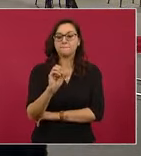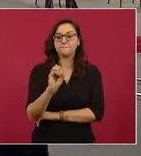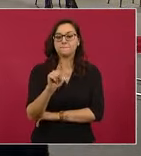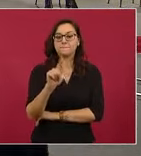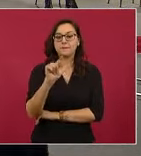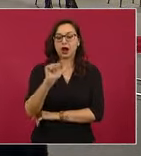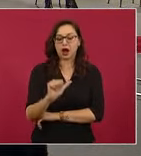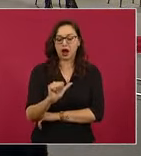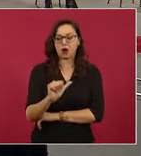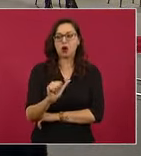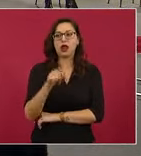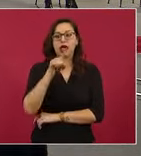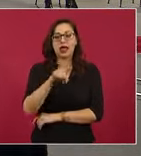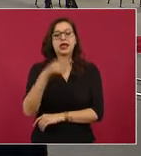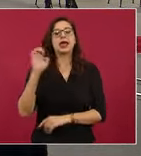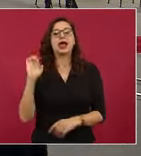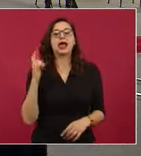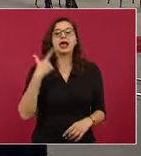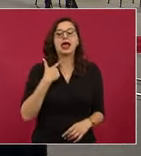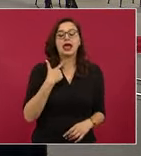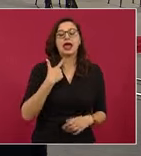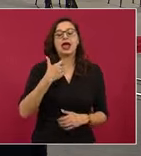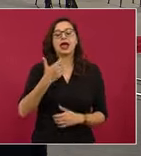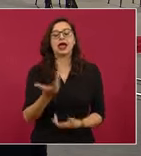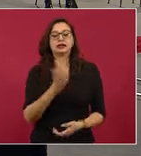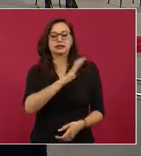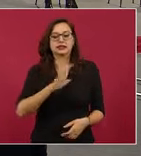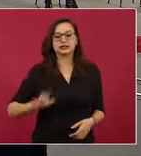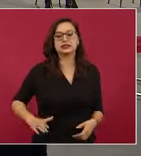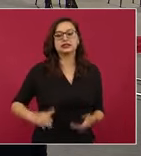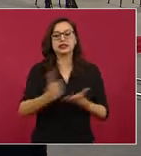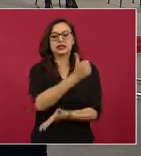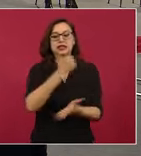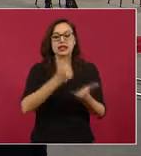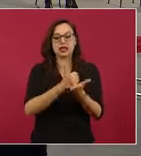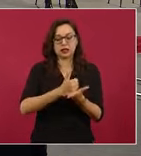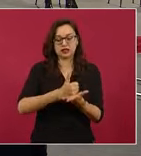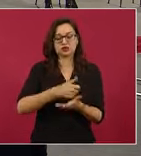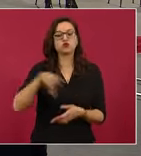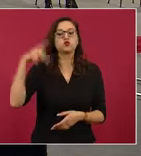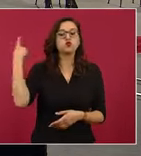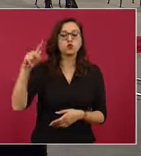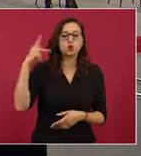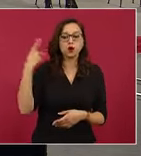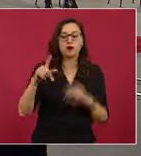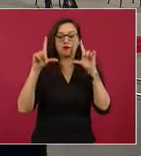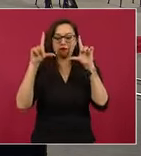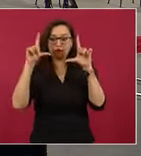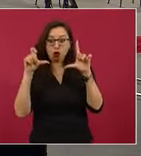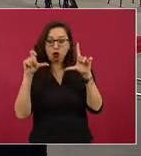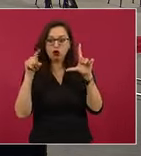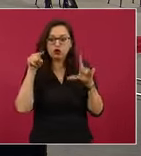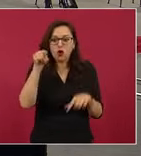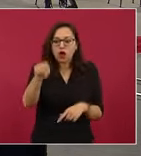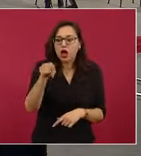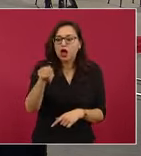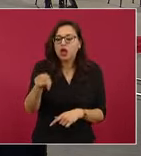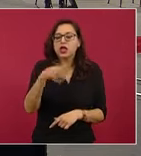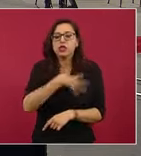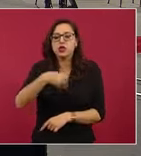alcaldía de la Ciudad de Puebla, subió una foto truqueada donde se aprecia supuestamente a José Ramón López